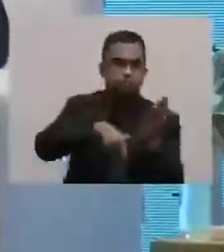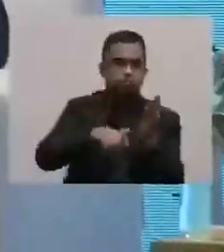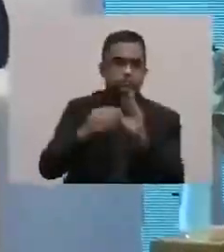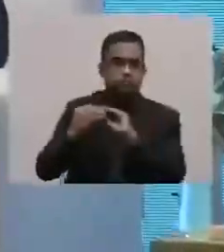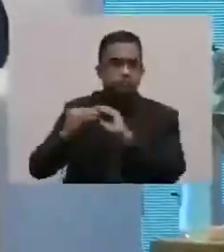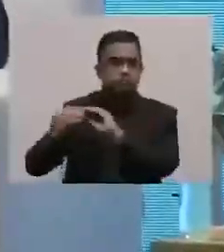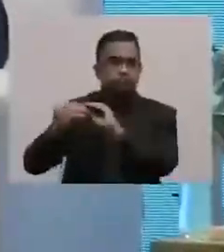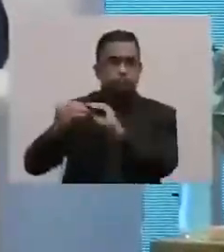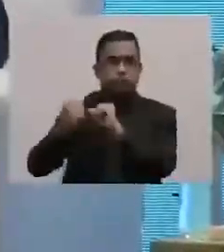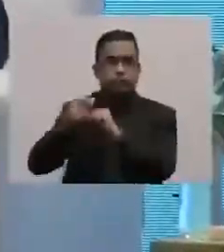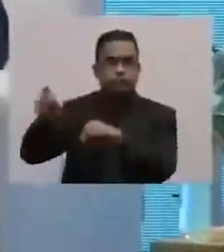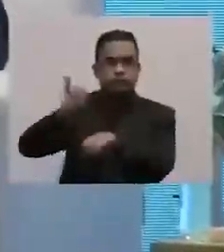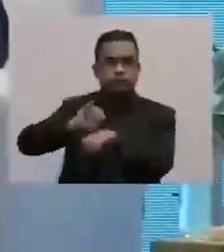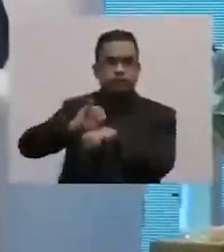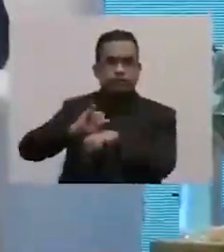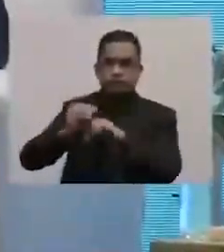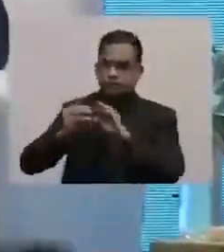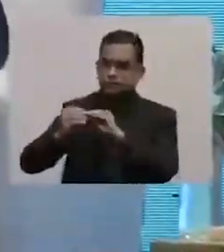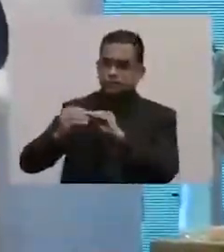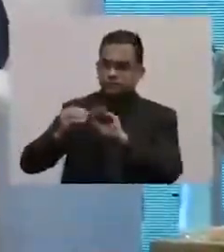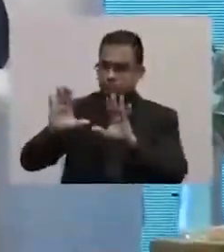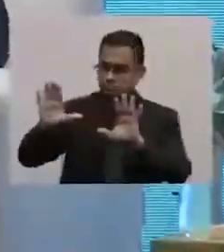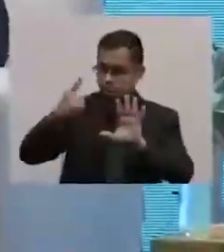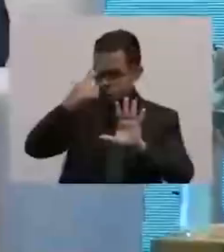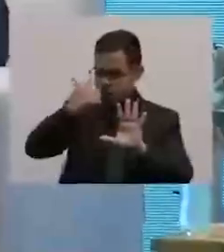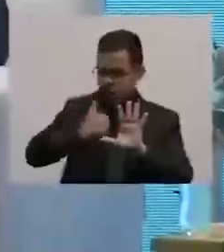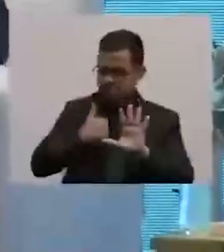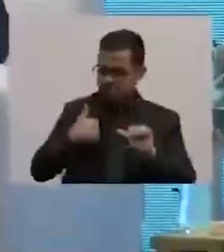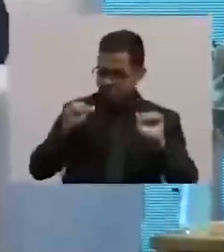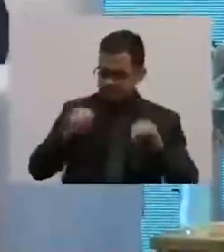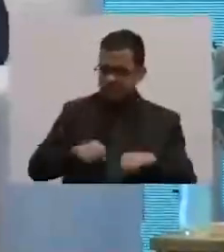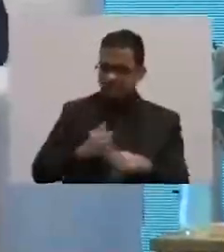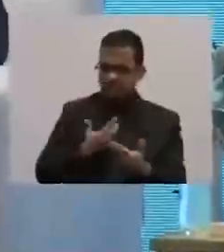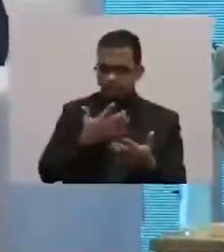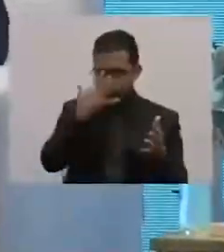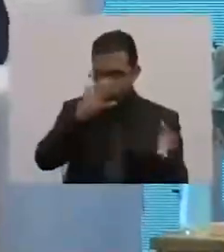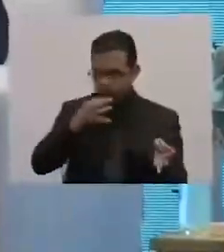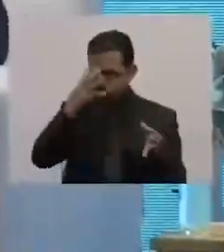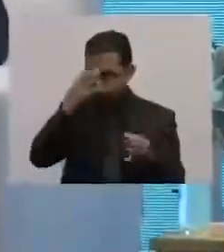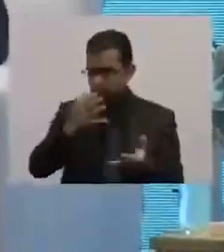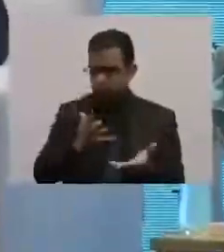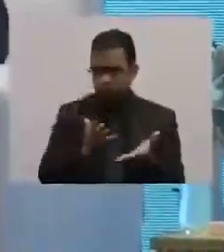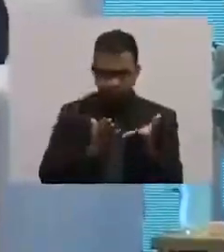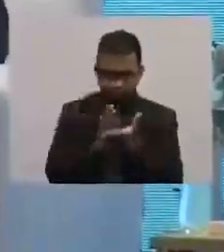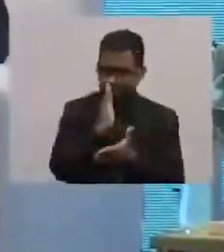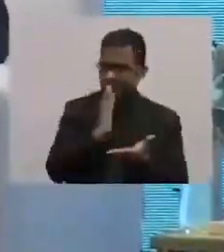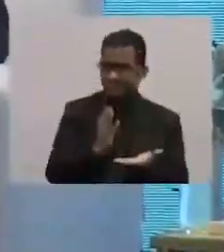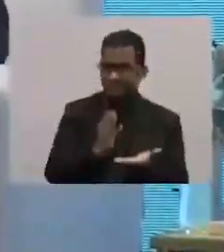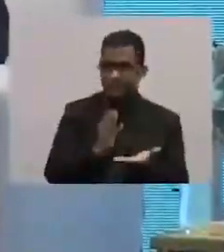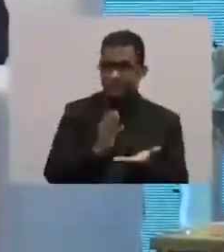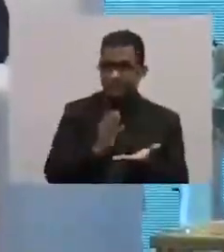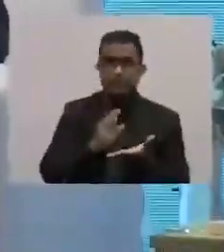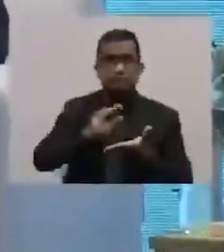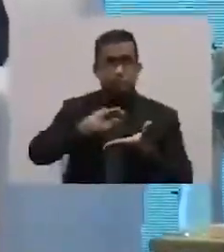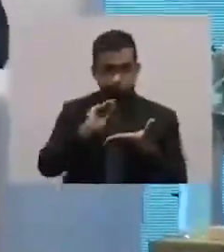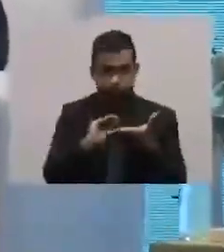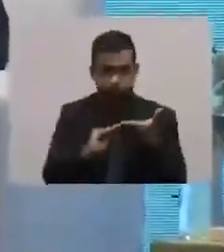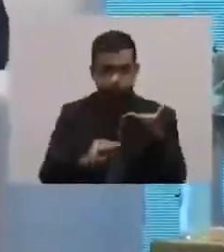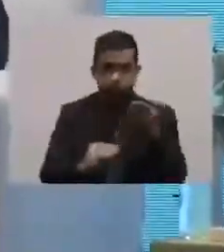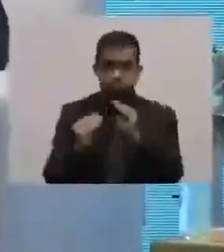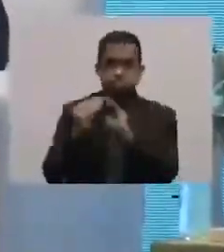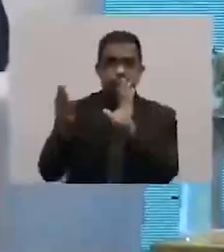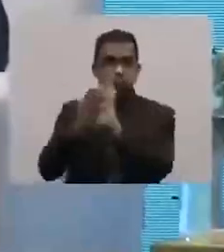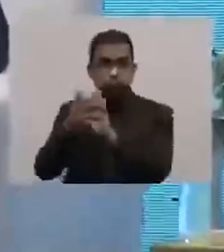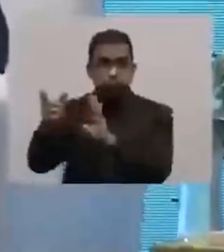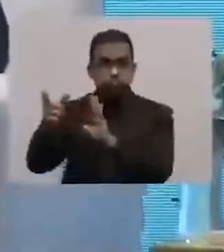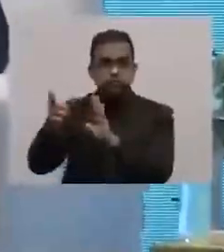su libertad de expresarse. Y ese documento del poeta John Milton se entiende como el primer